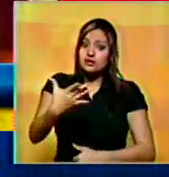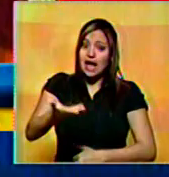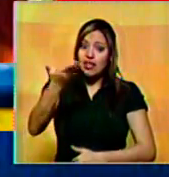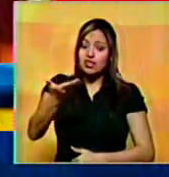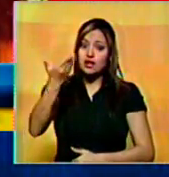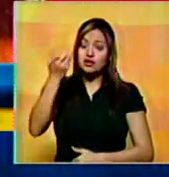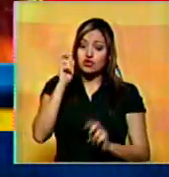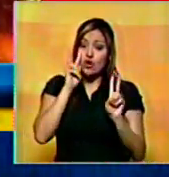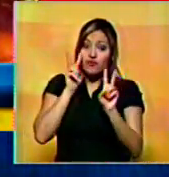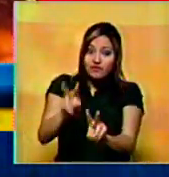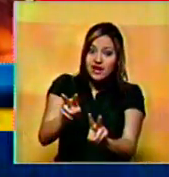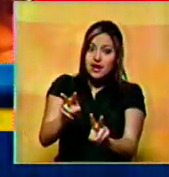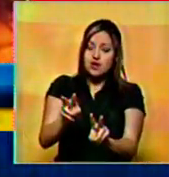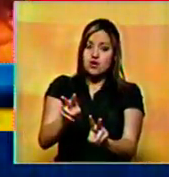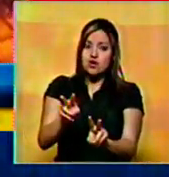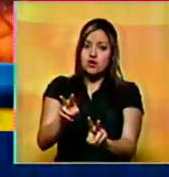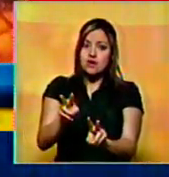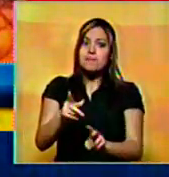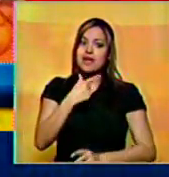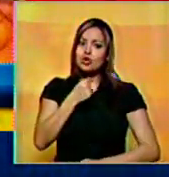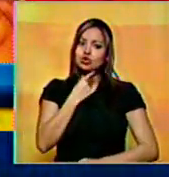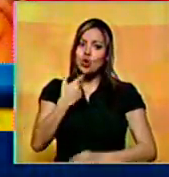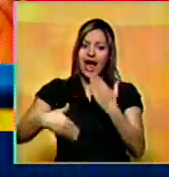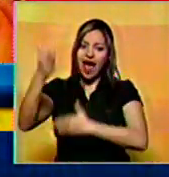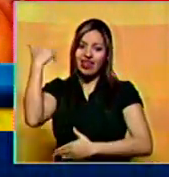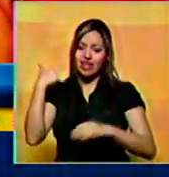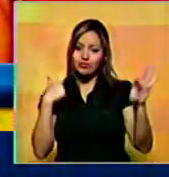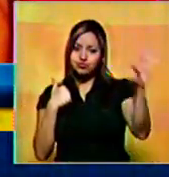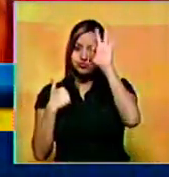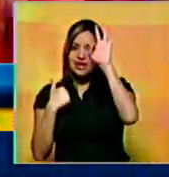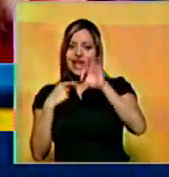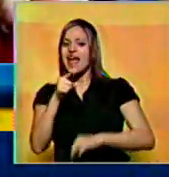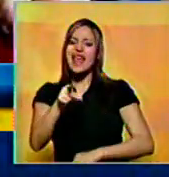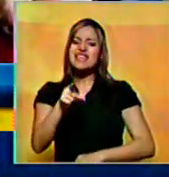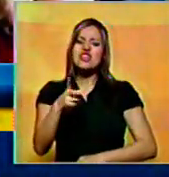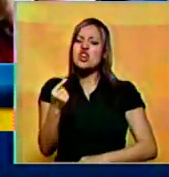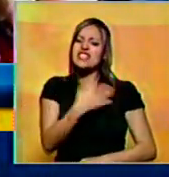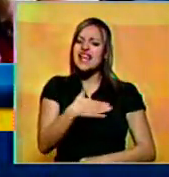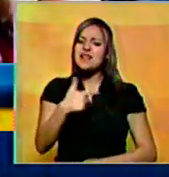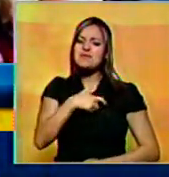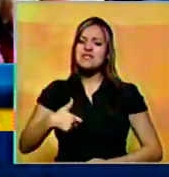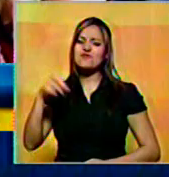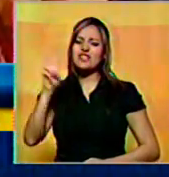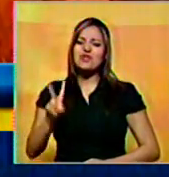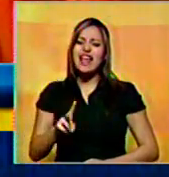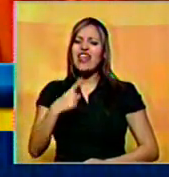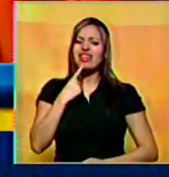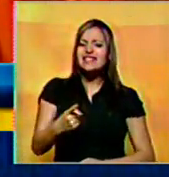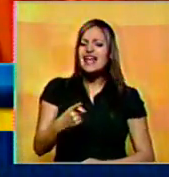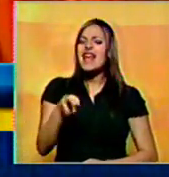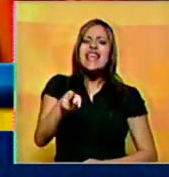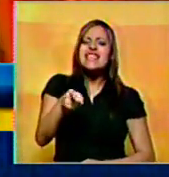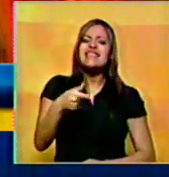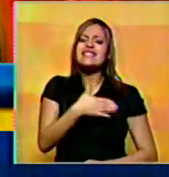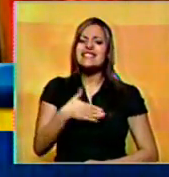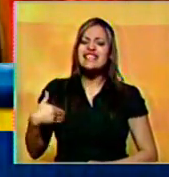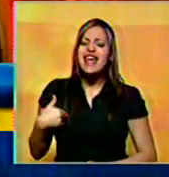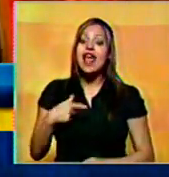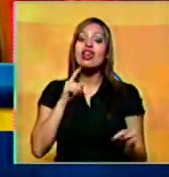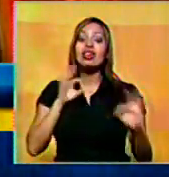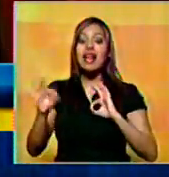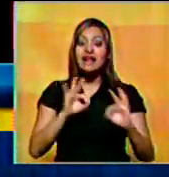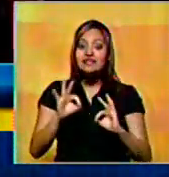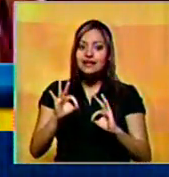la muchacha y me gustó. Y ella no estaba muy entusiasmada en lo de Miss Venezuela porque dice que lo que ella quería era ser